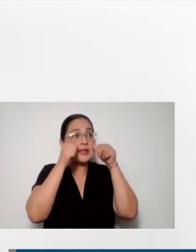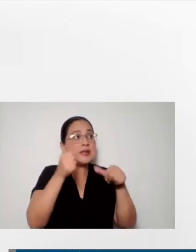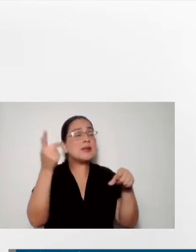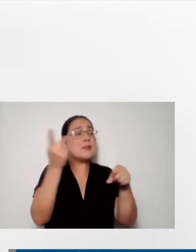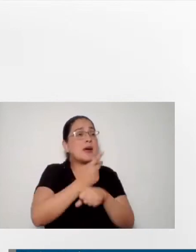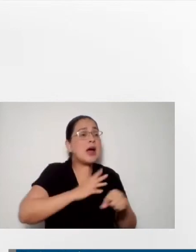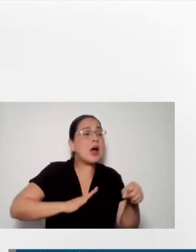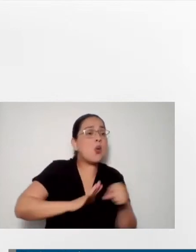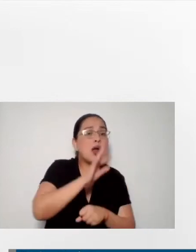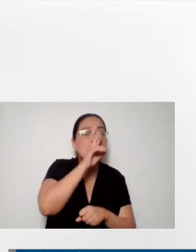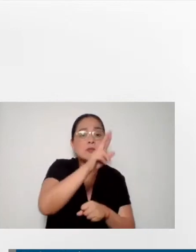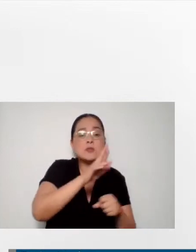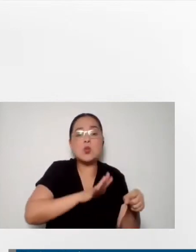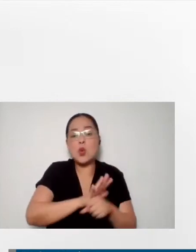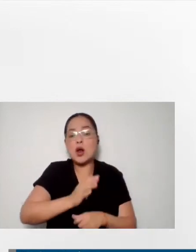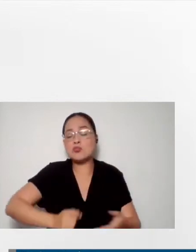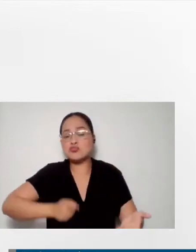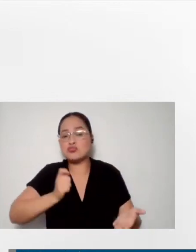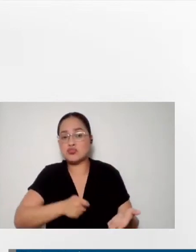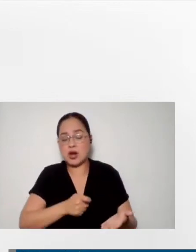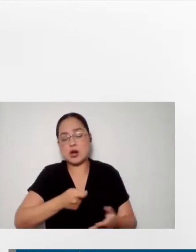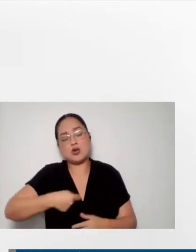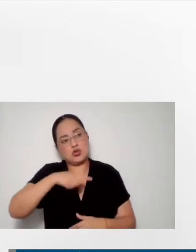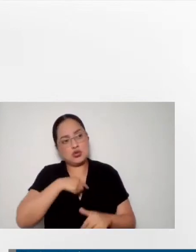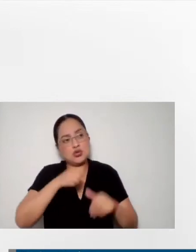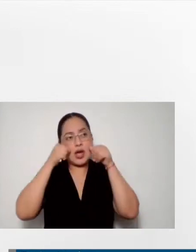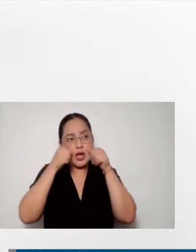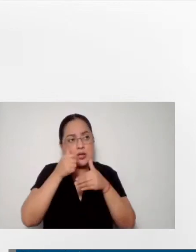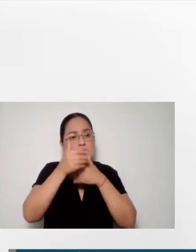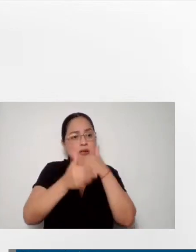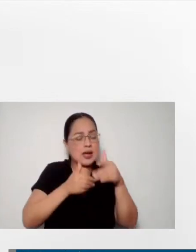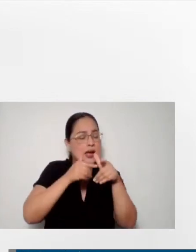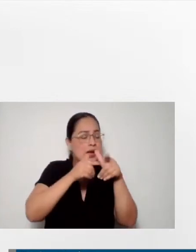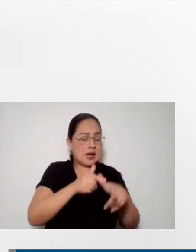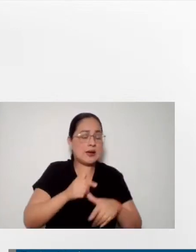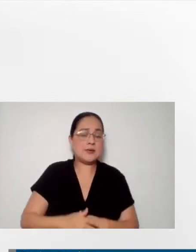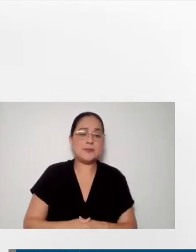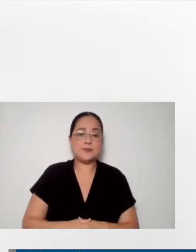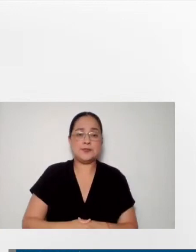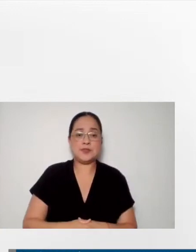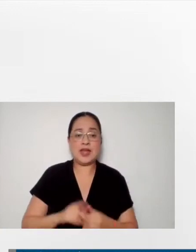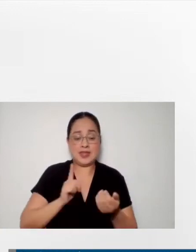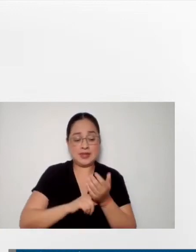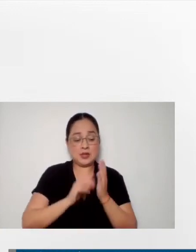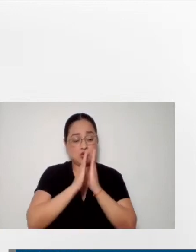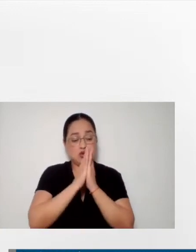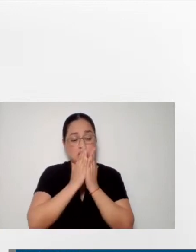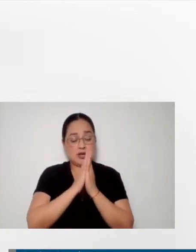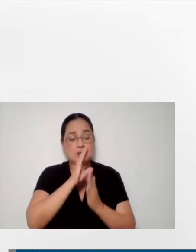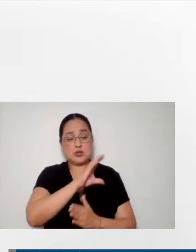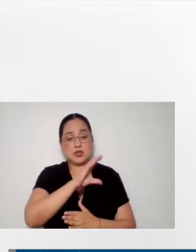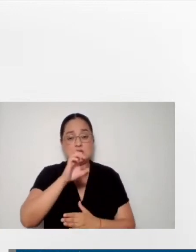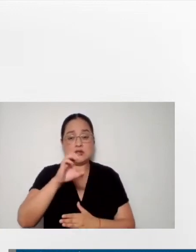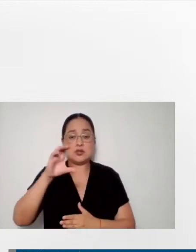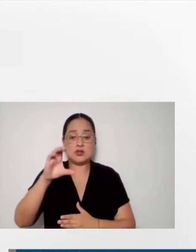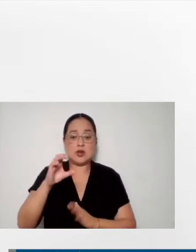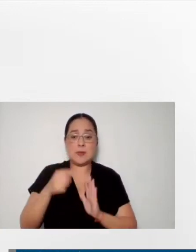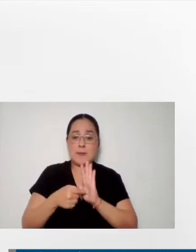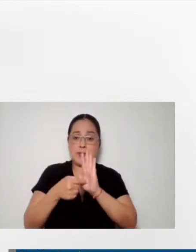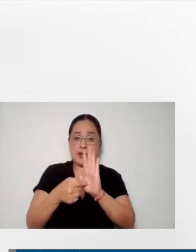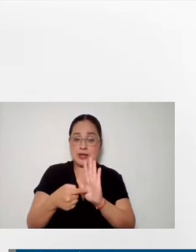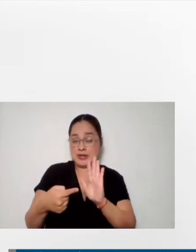Este cuaderno y los cuadernos jurisprudenciales que ha presentado el Centro de Estudios Constitucionales es